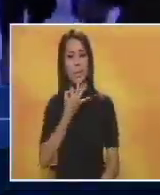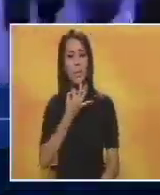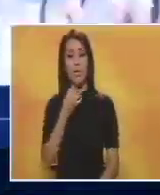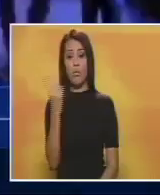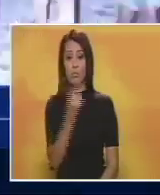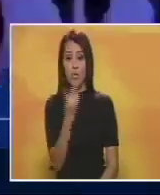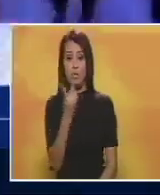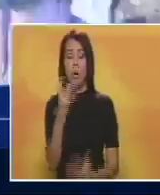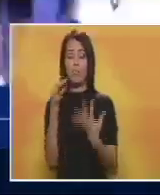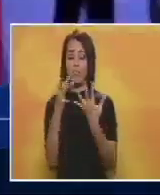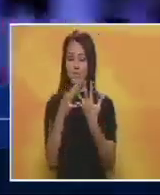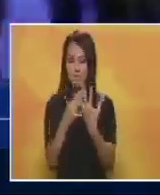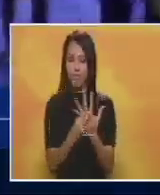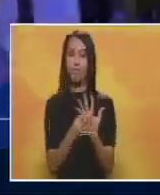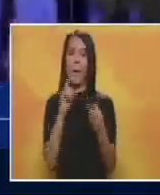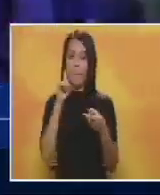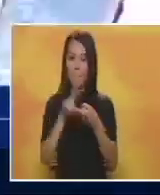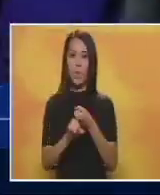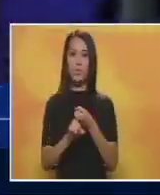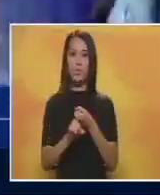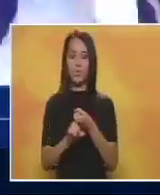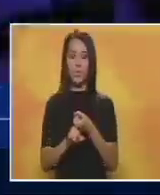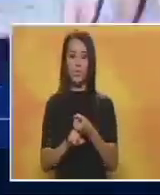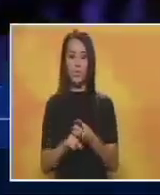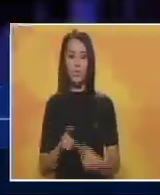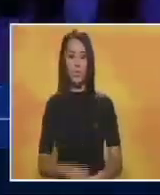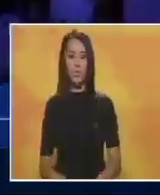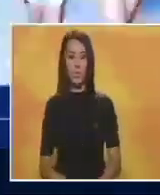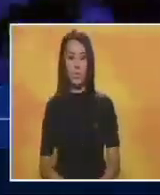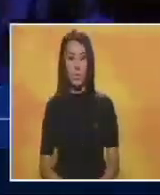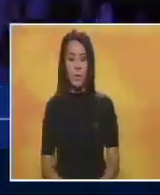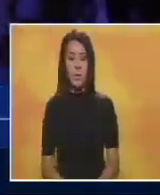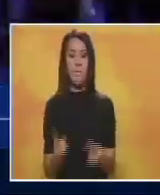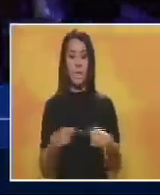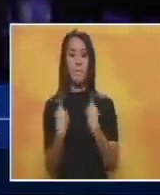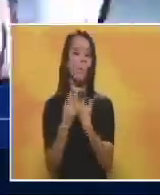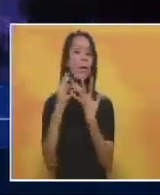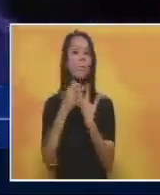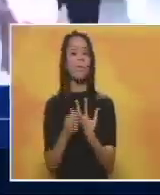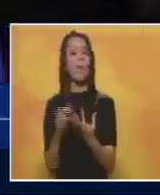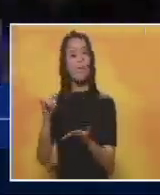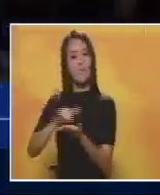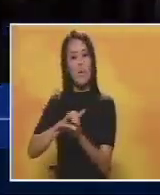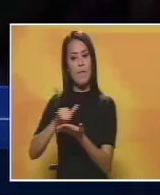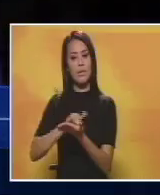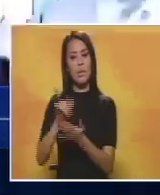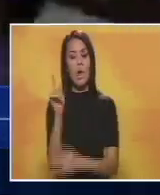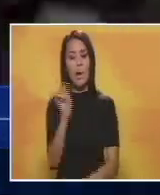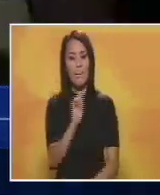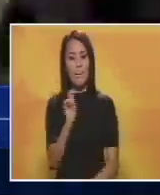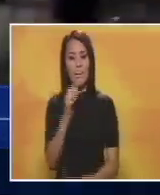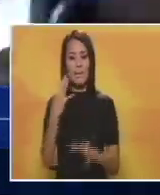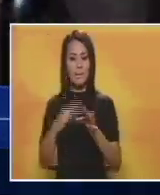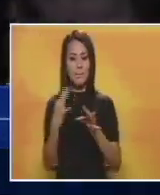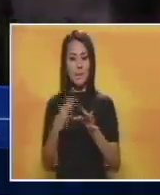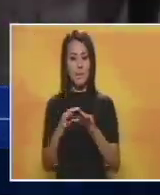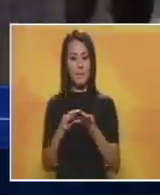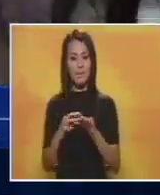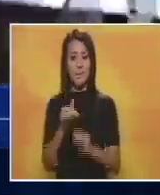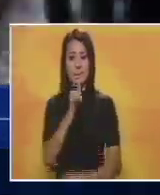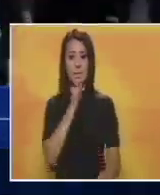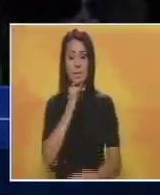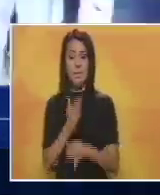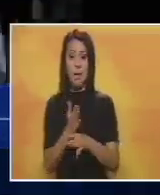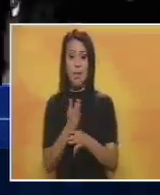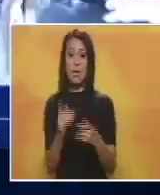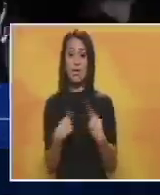se convirtió en marido y mujer. La fuente reseñó que la ceremonia tuvo lugar en Nueva York durante el mes de septiembre. Detallaron que fue ante